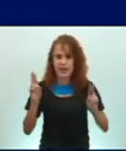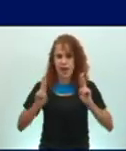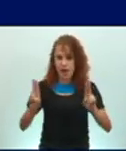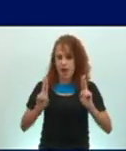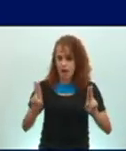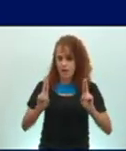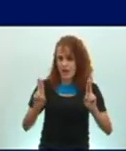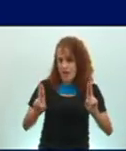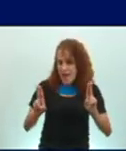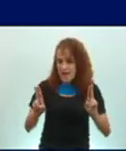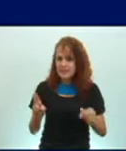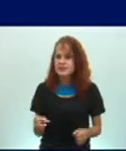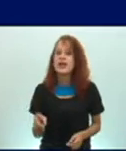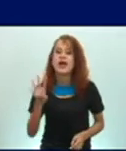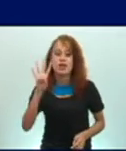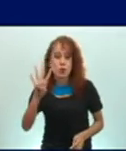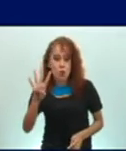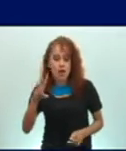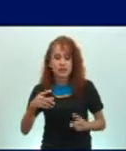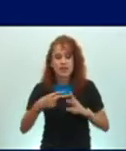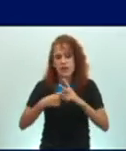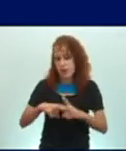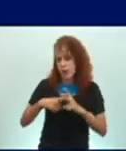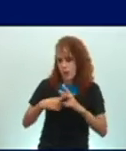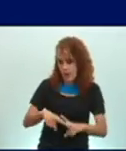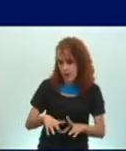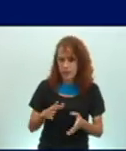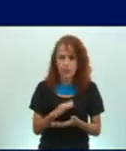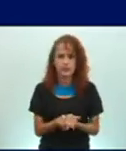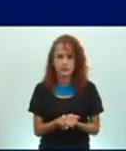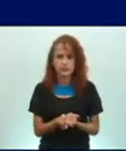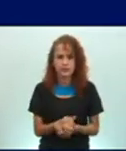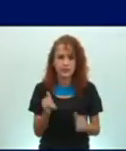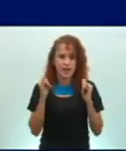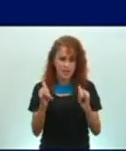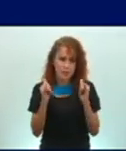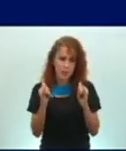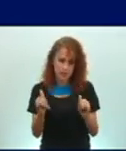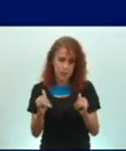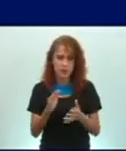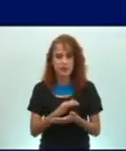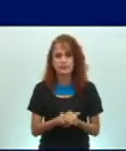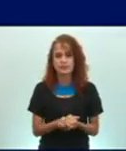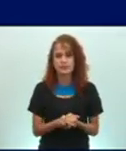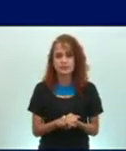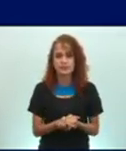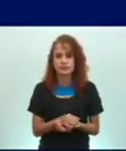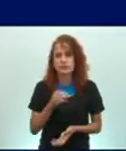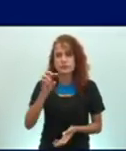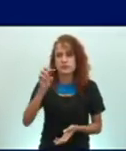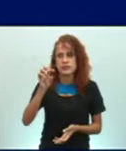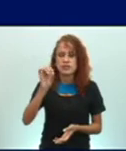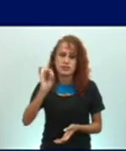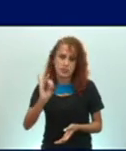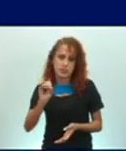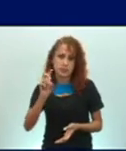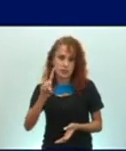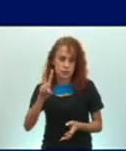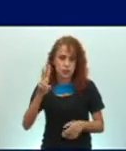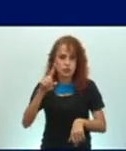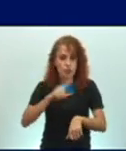recuperativa. La fase informativa es cuando estamos en un periodo de 72 horas o